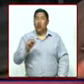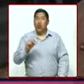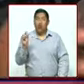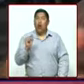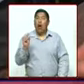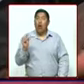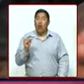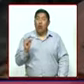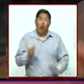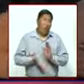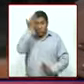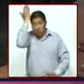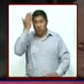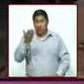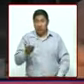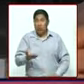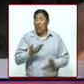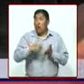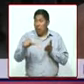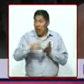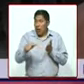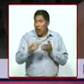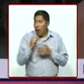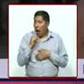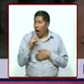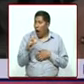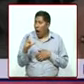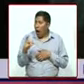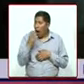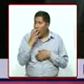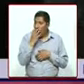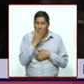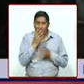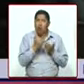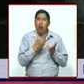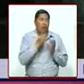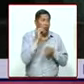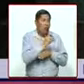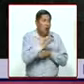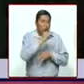el precio ya justifica pagar, no alcanza para darles a nuestros hijos.